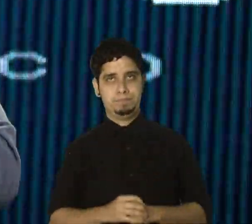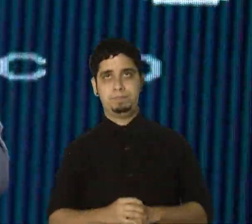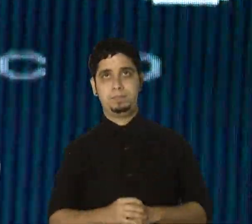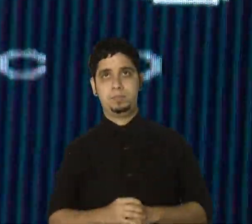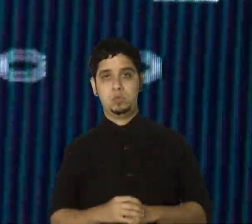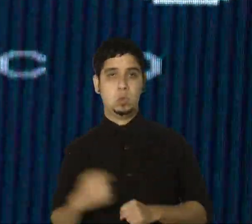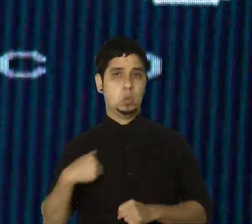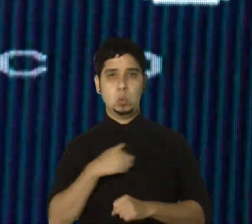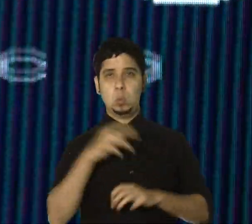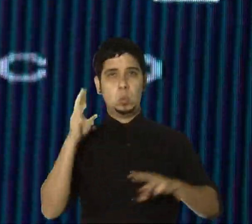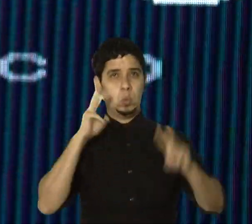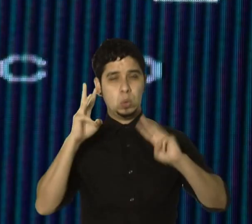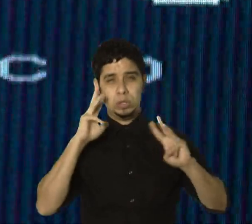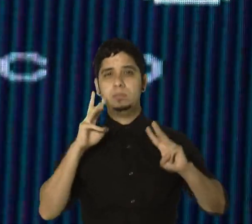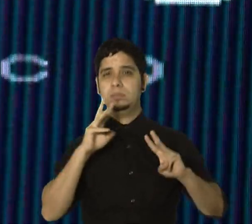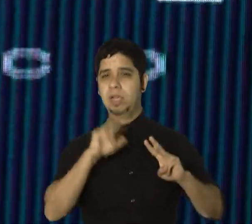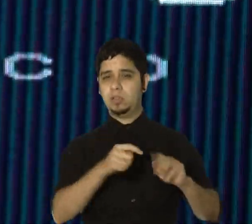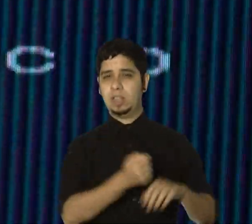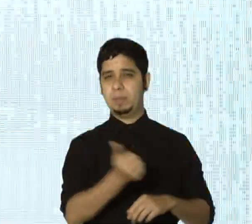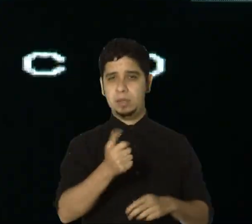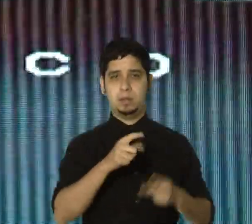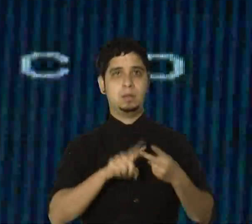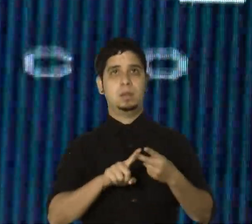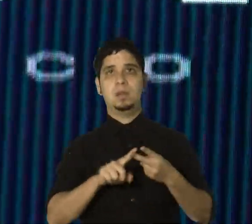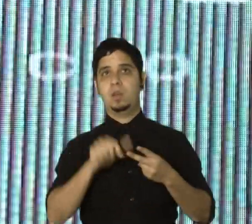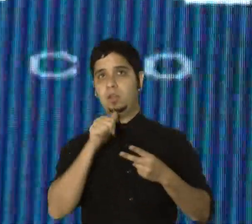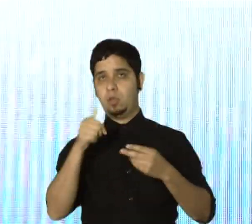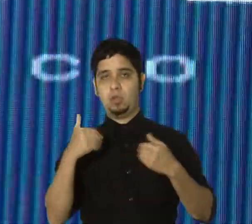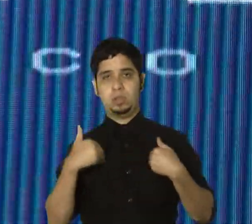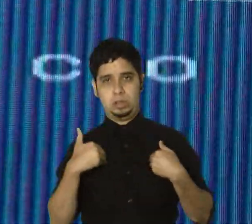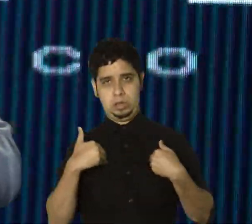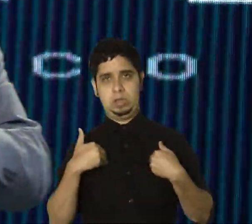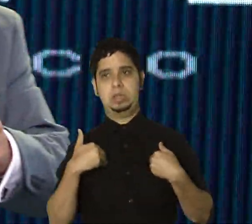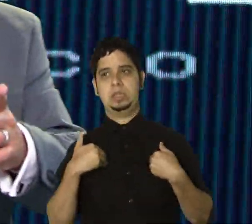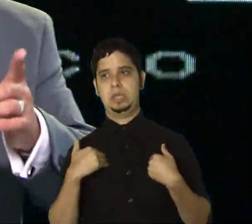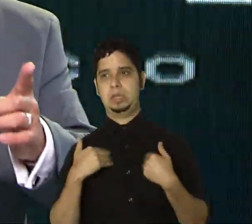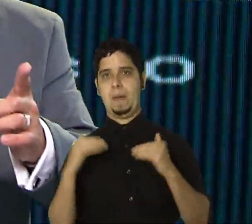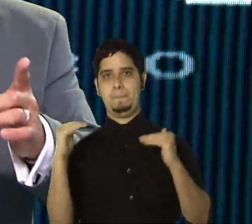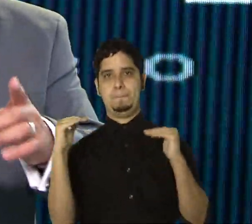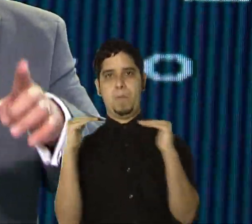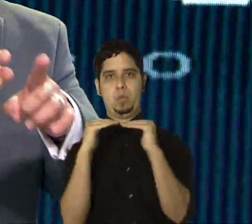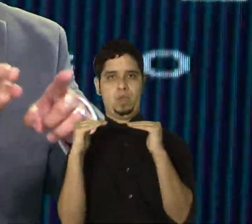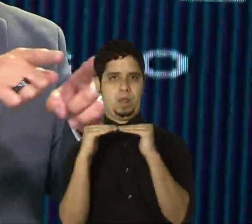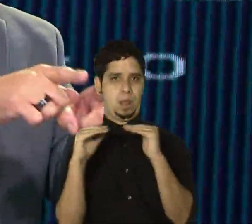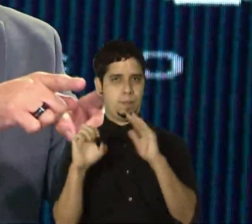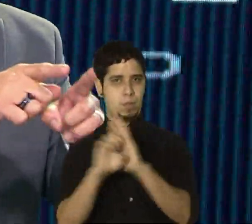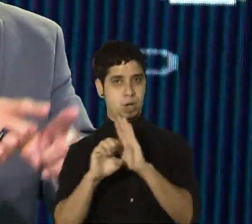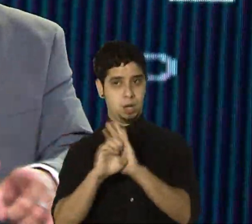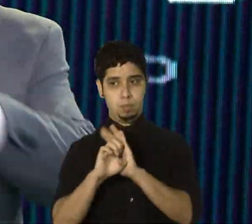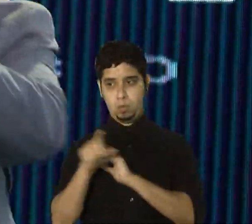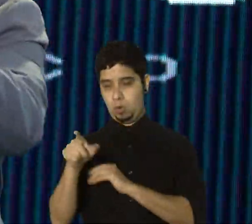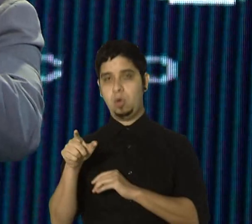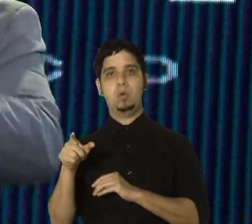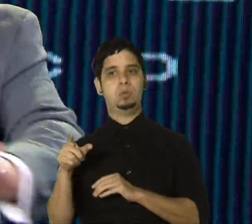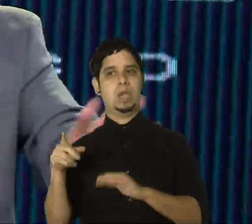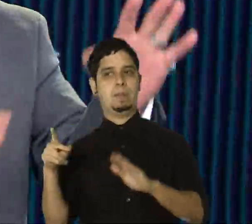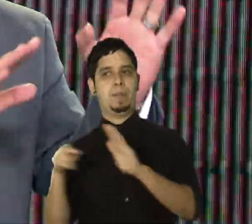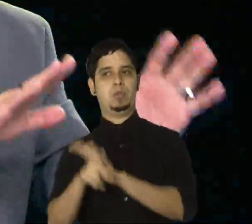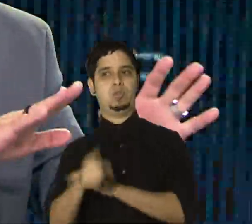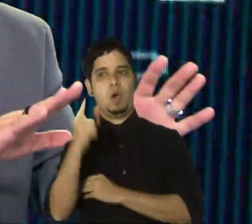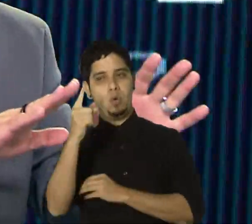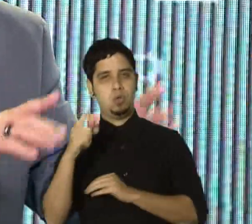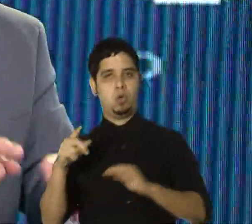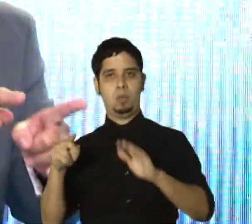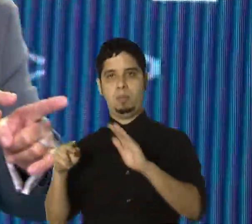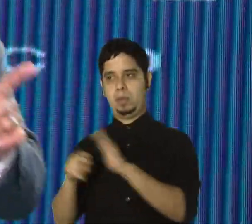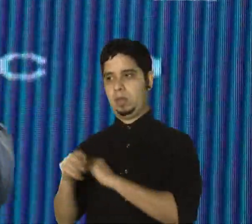preocupa que elimina la consecutividad y que no tiene proporcionalidad, porque lo mismo el convicto que fue procesado por matar a uno o por matar